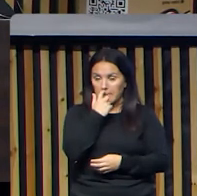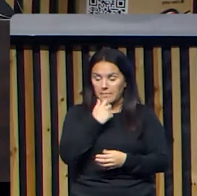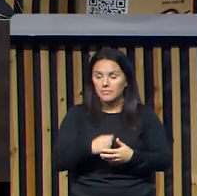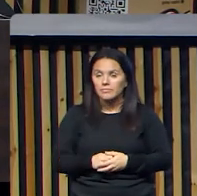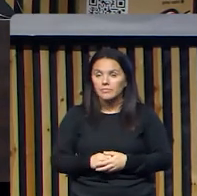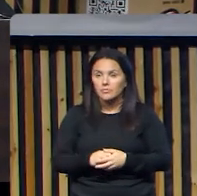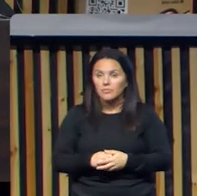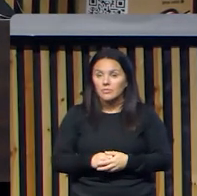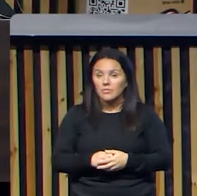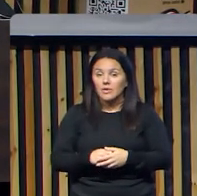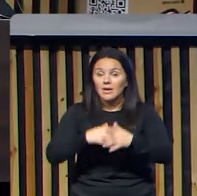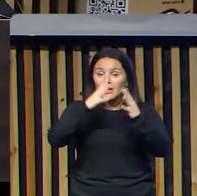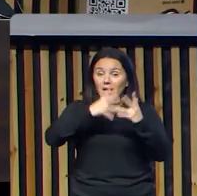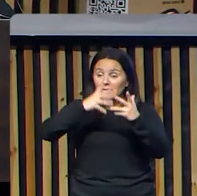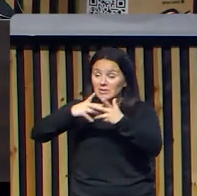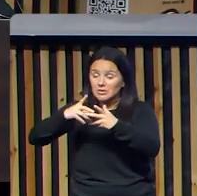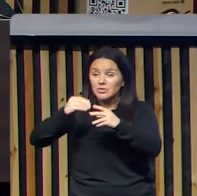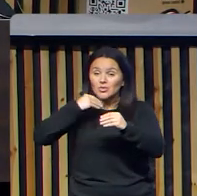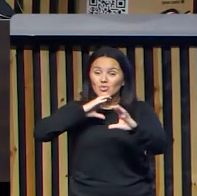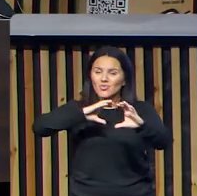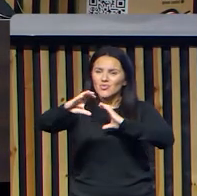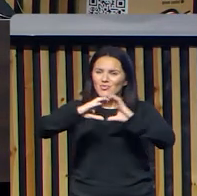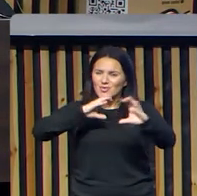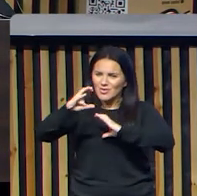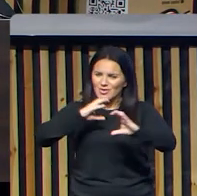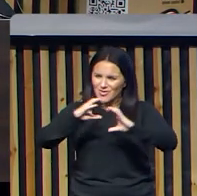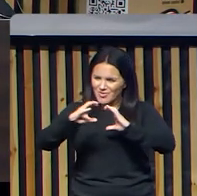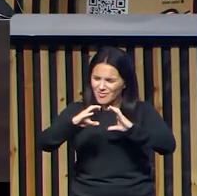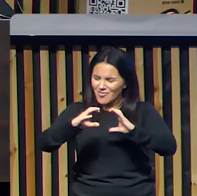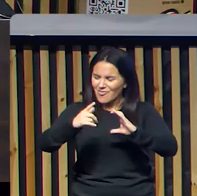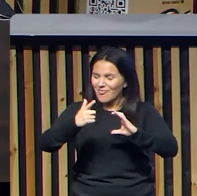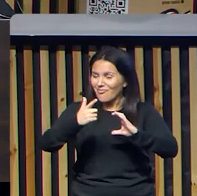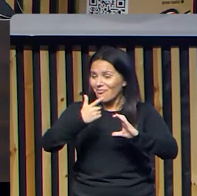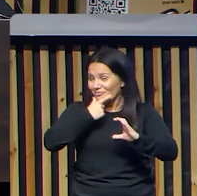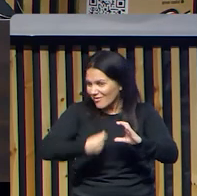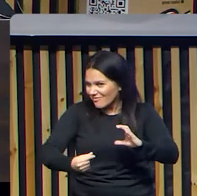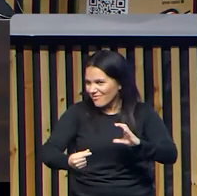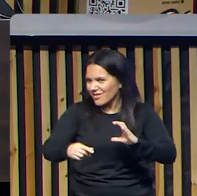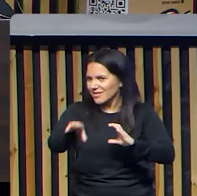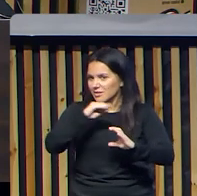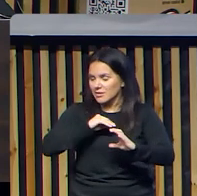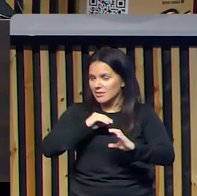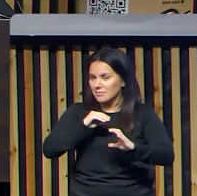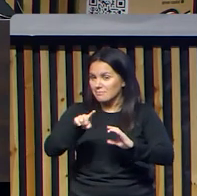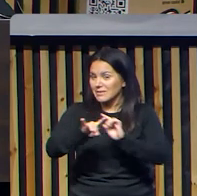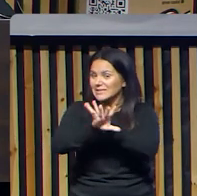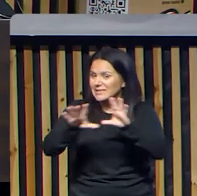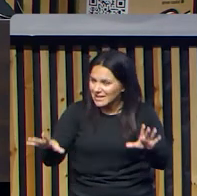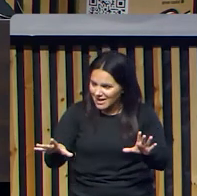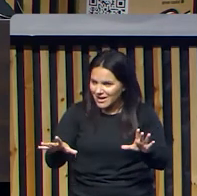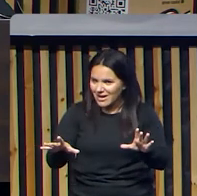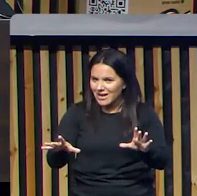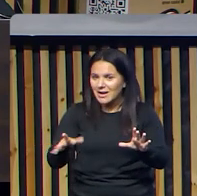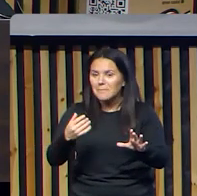una comunicación administrativa más fácil de entender es decir más clara más cercana menos